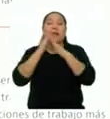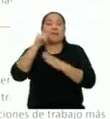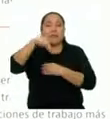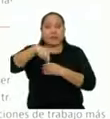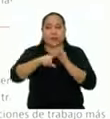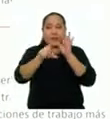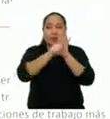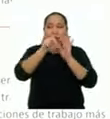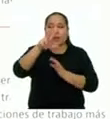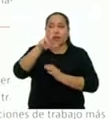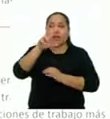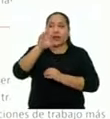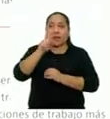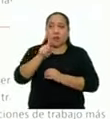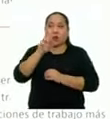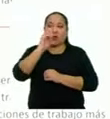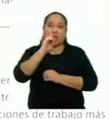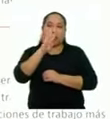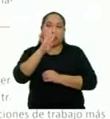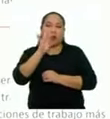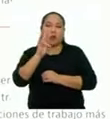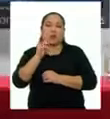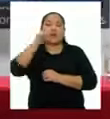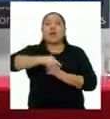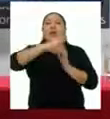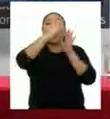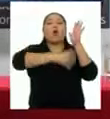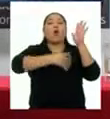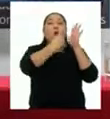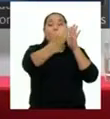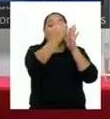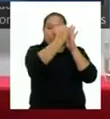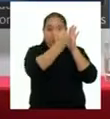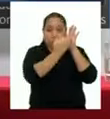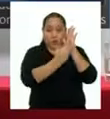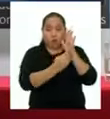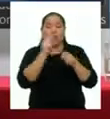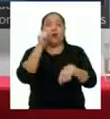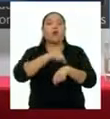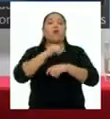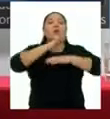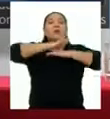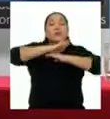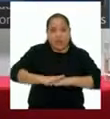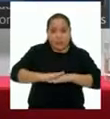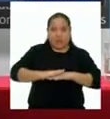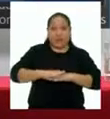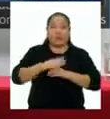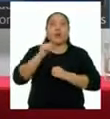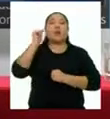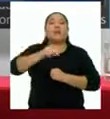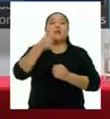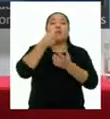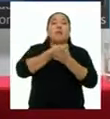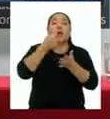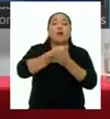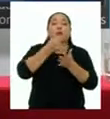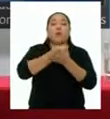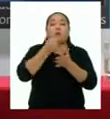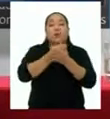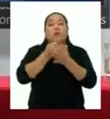aprobó disposiciones específicas sobre el derecho a una jornada de trabajo con descansos remunerados, a la remuneración mínima vital, a las